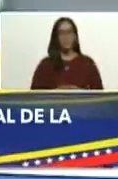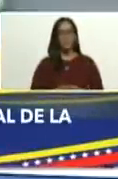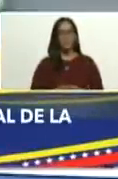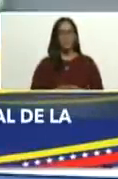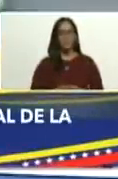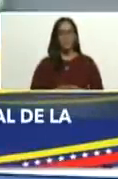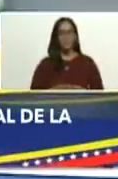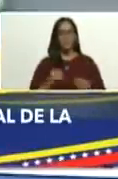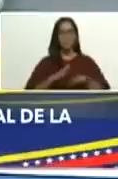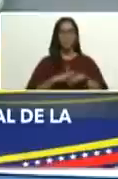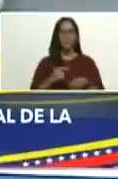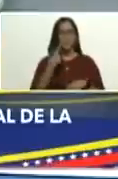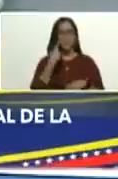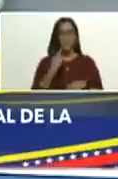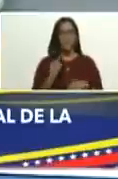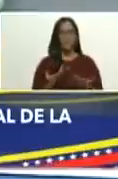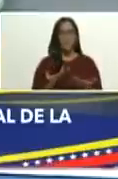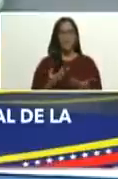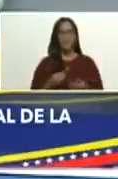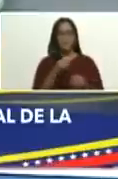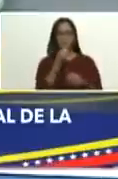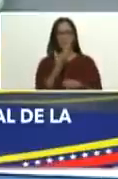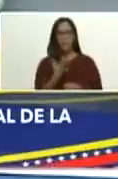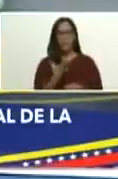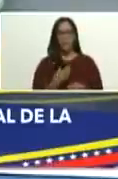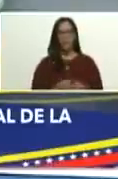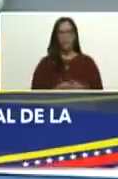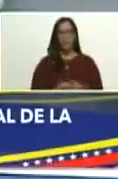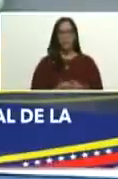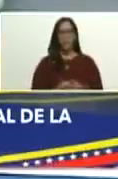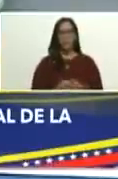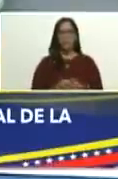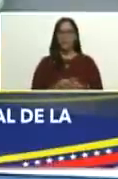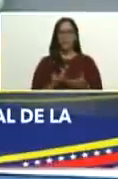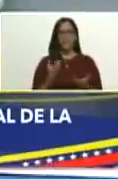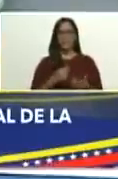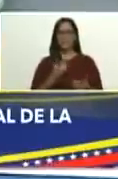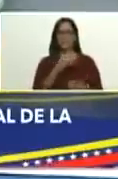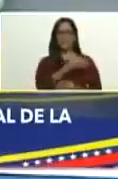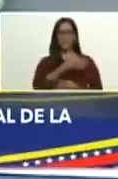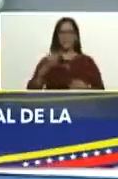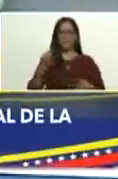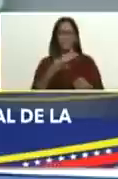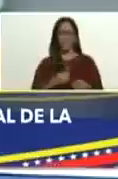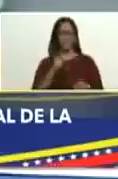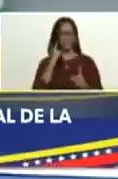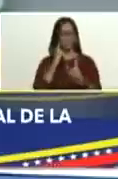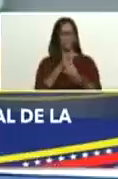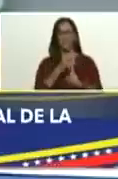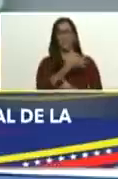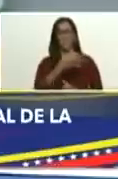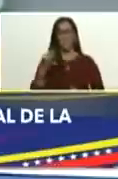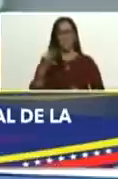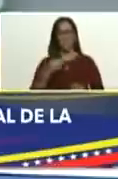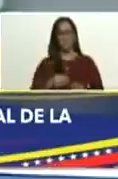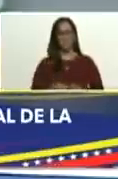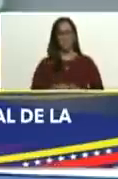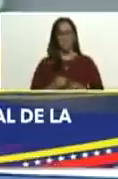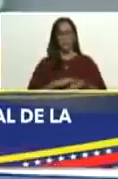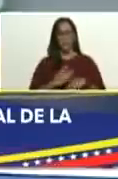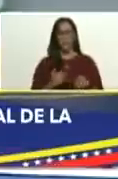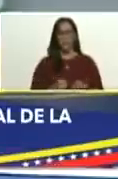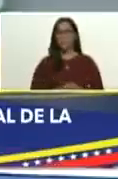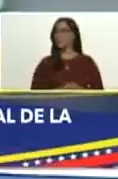Porque ya se ve que es exitosa. Es un tiro al piso. Es un tiro al piso. Porque todo